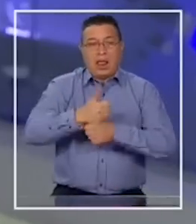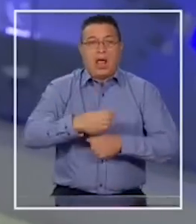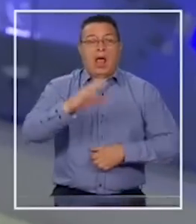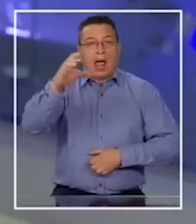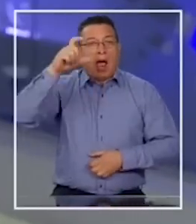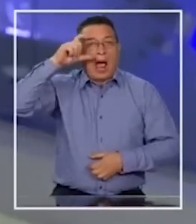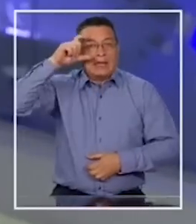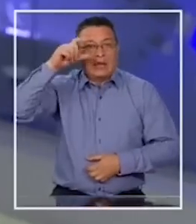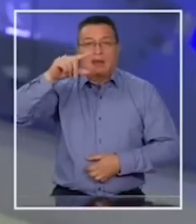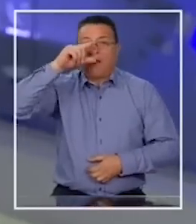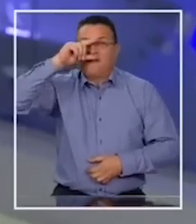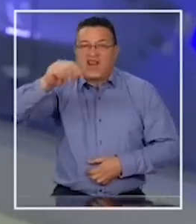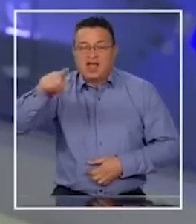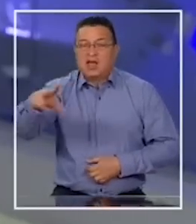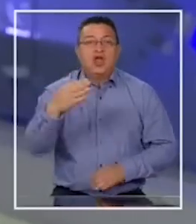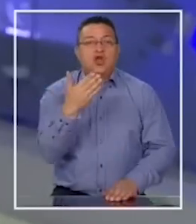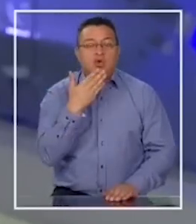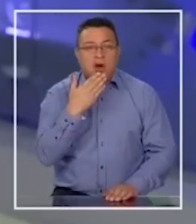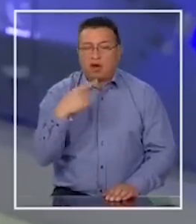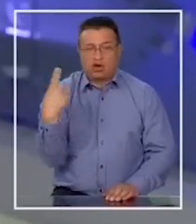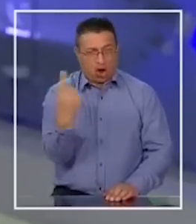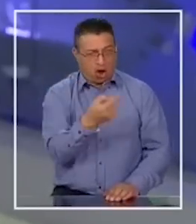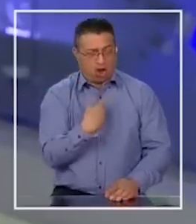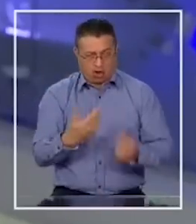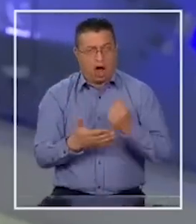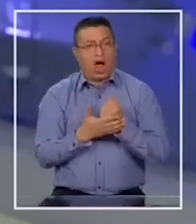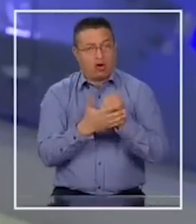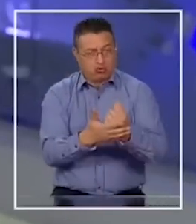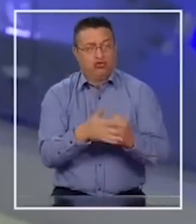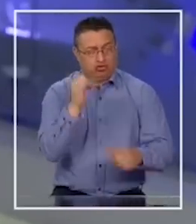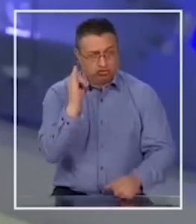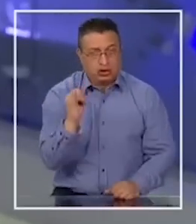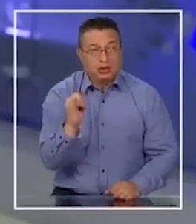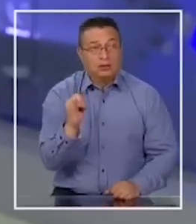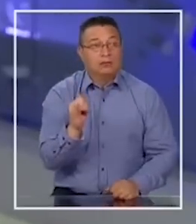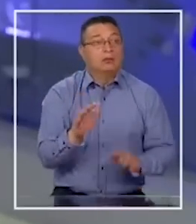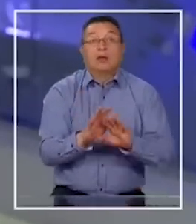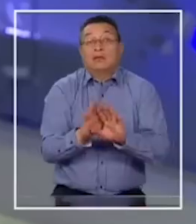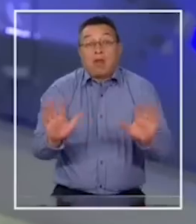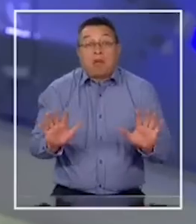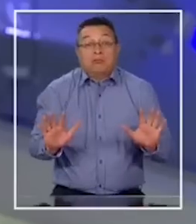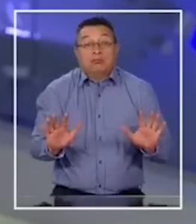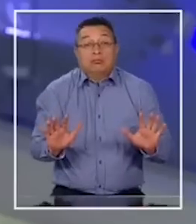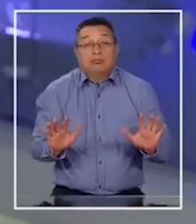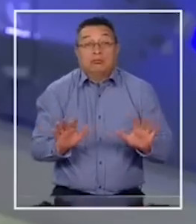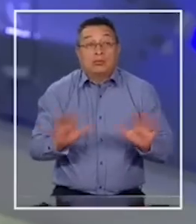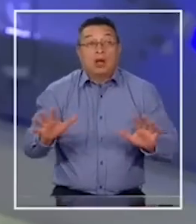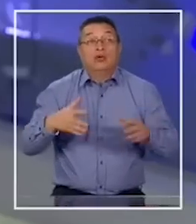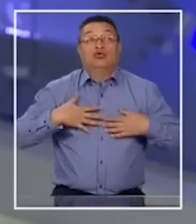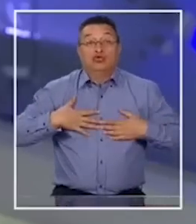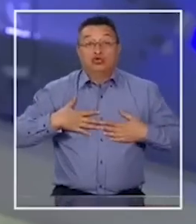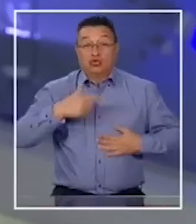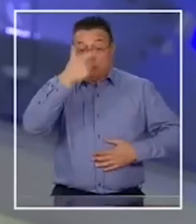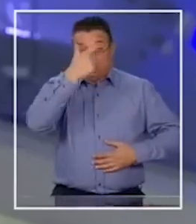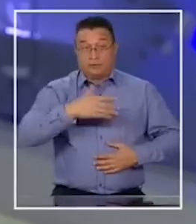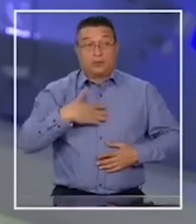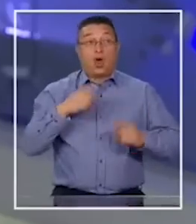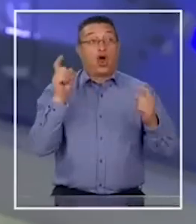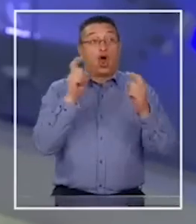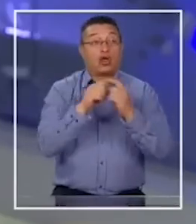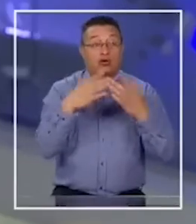Efraín no se pierden un minuto todos lo vamos a ayudar bien hasta ahí llegamos le hemos mandado yo personalmente